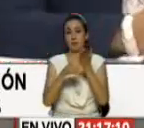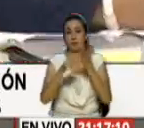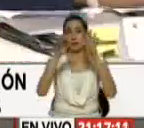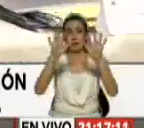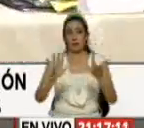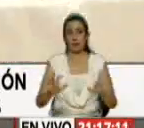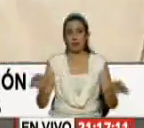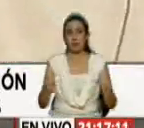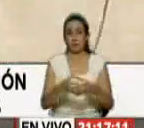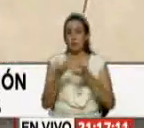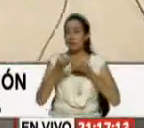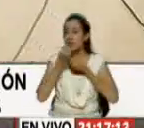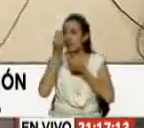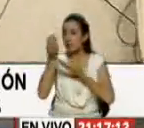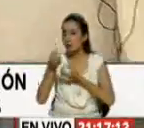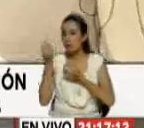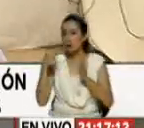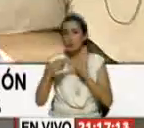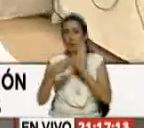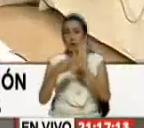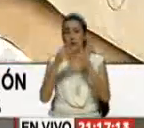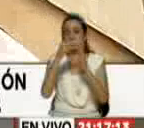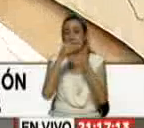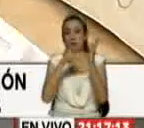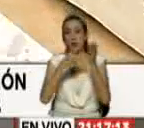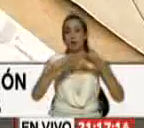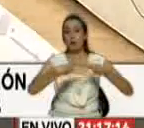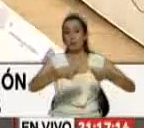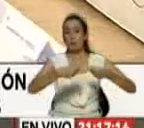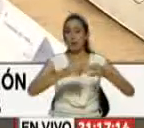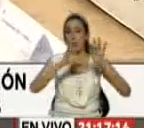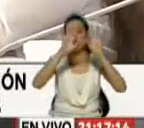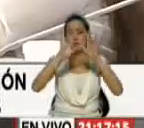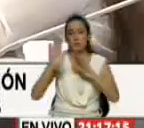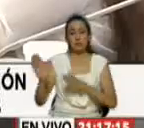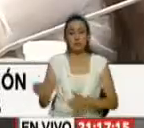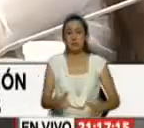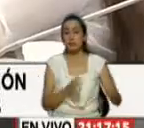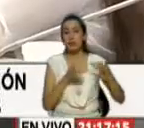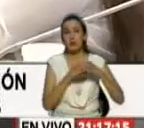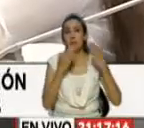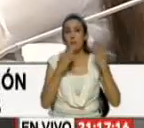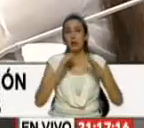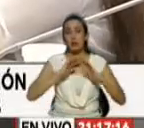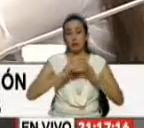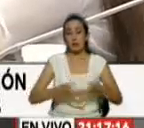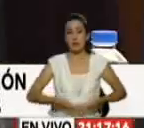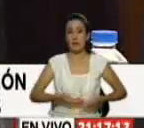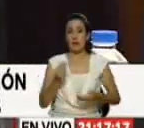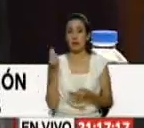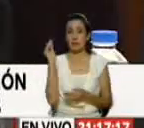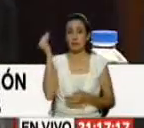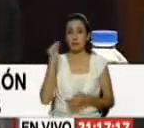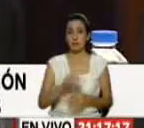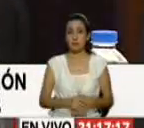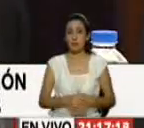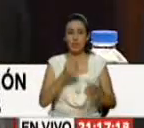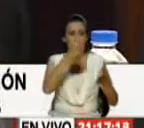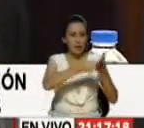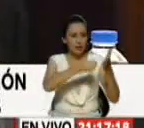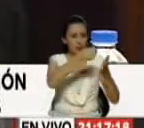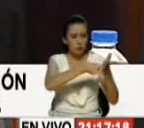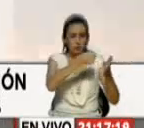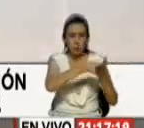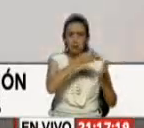Social, quien informó que se ha presentado un programa de inversión a Semplades para atender los casos vinculados a embarazos en adolescentes. Hay que luchar contra la